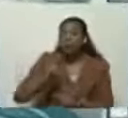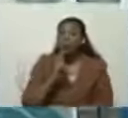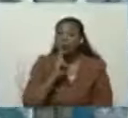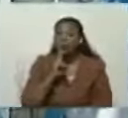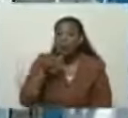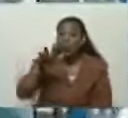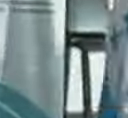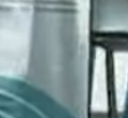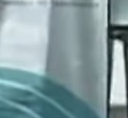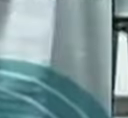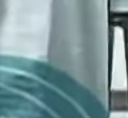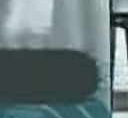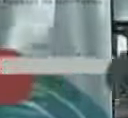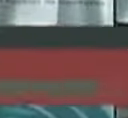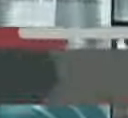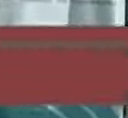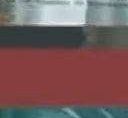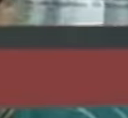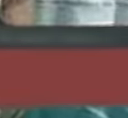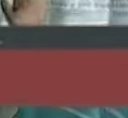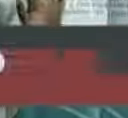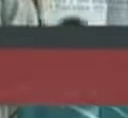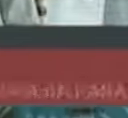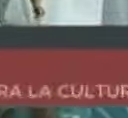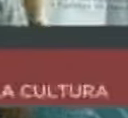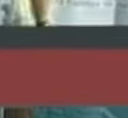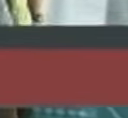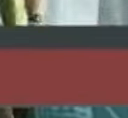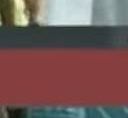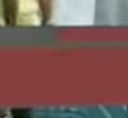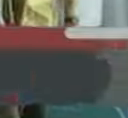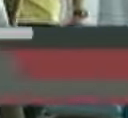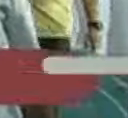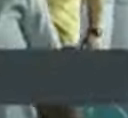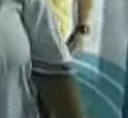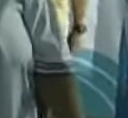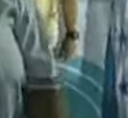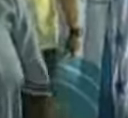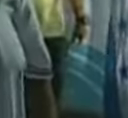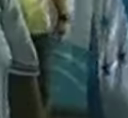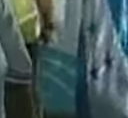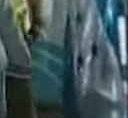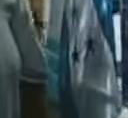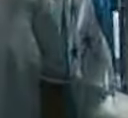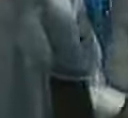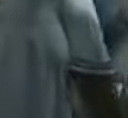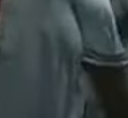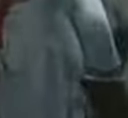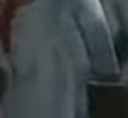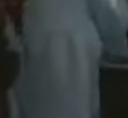siempre nuestra hermana centroamericana, Honduras. Tenemos